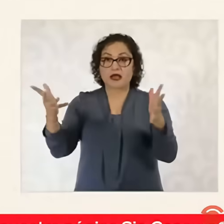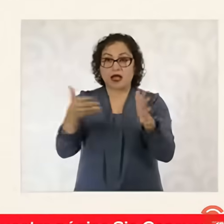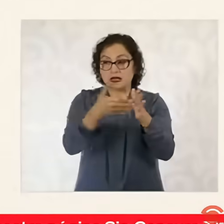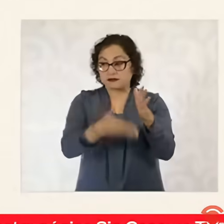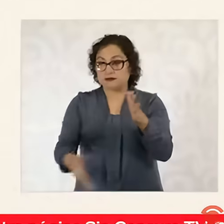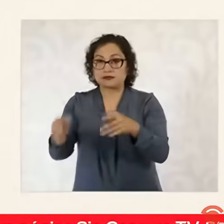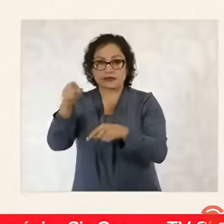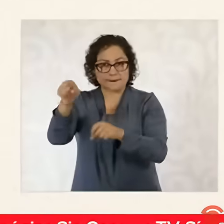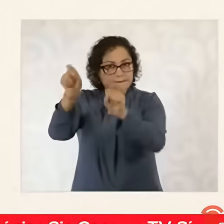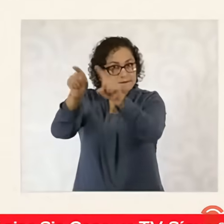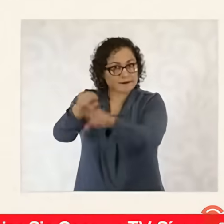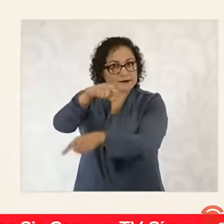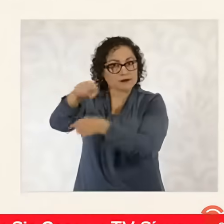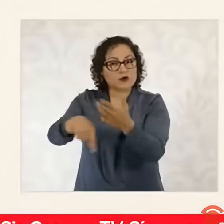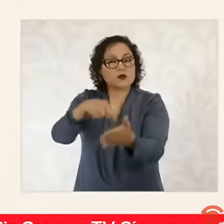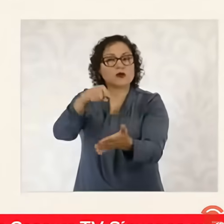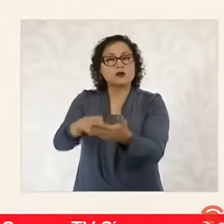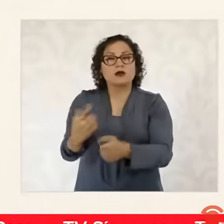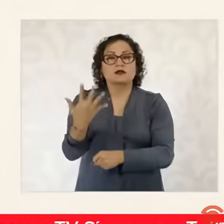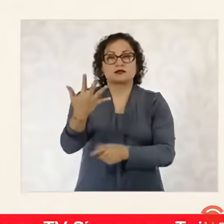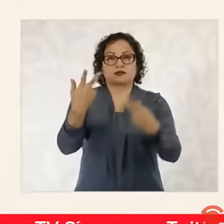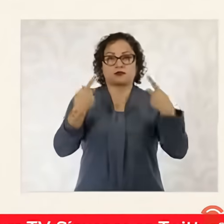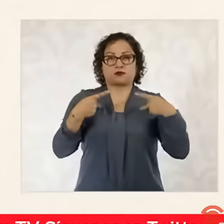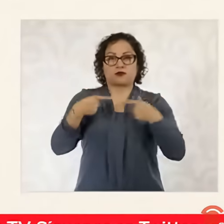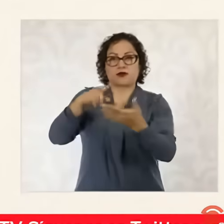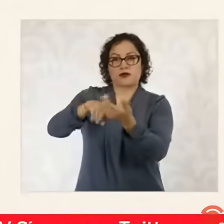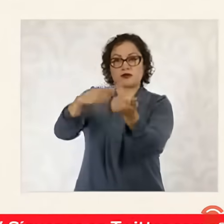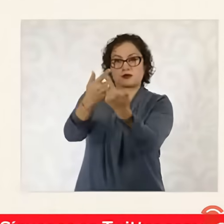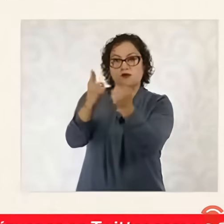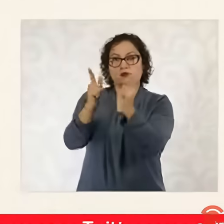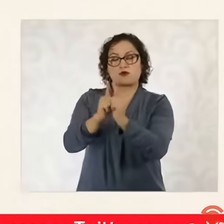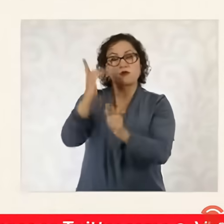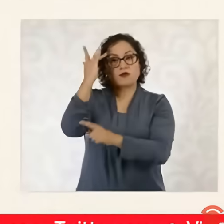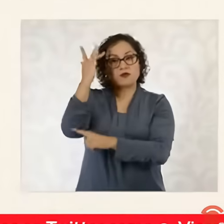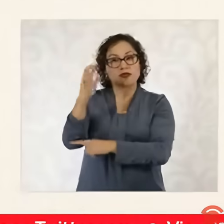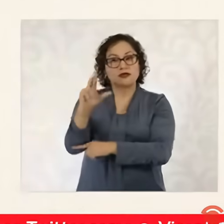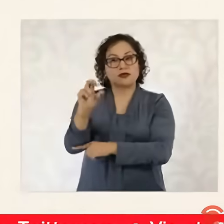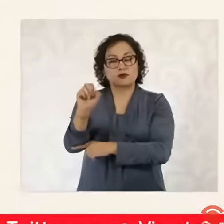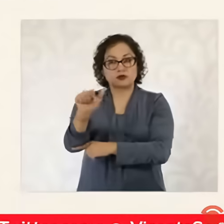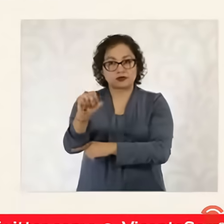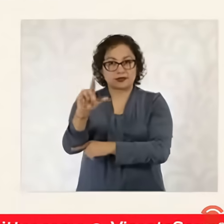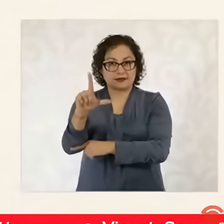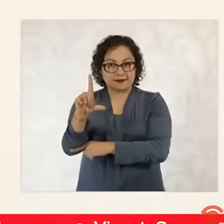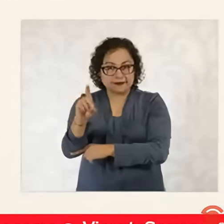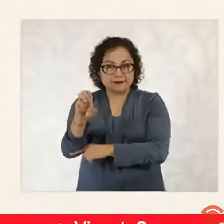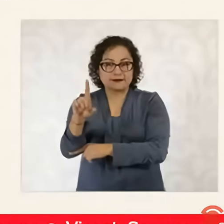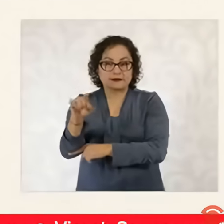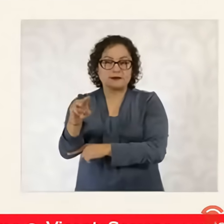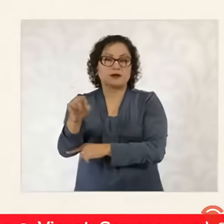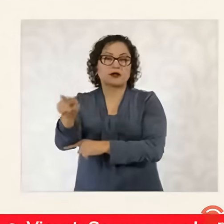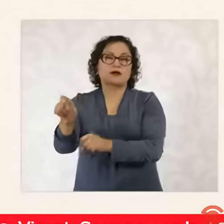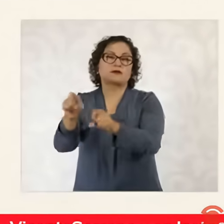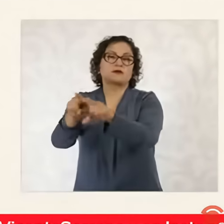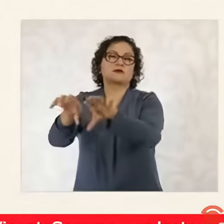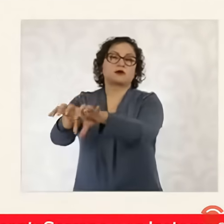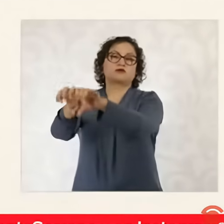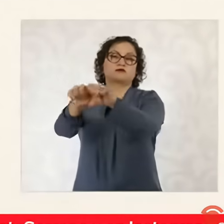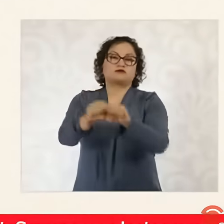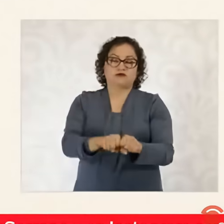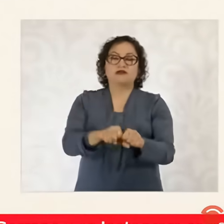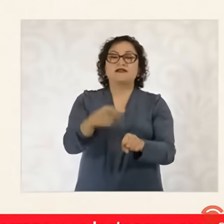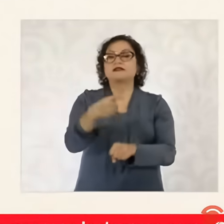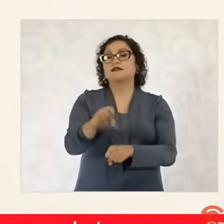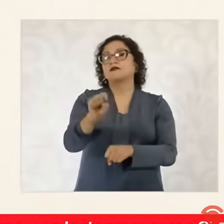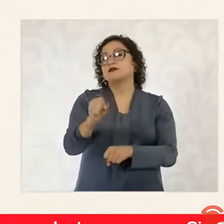entidad, donde fueron detenidos 5 integrantes de Cártel de Santa Rosa de Lima y se catearon 3 inmuebles donde se aseguraron 164,000 litros